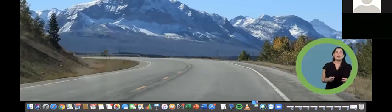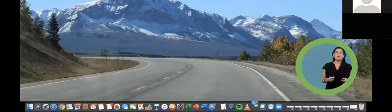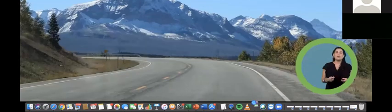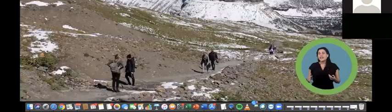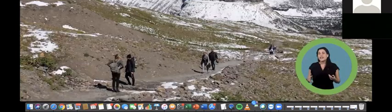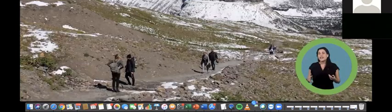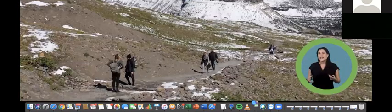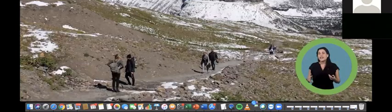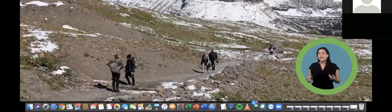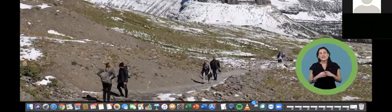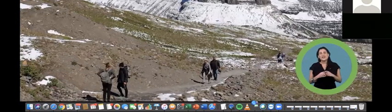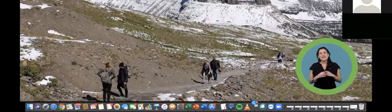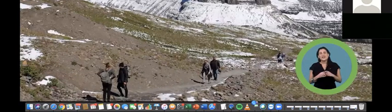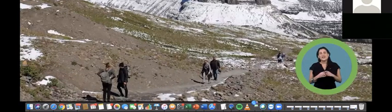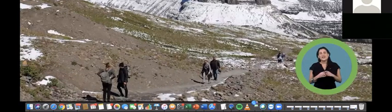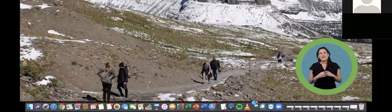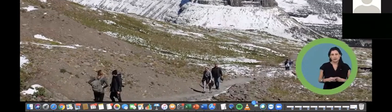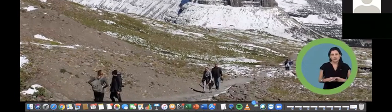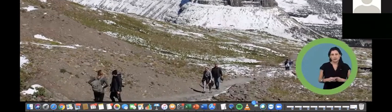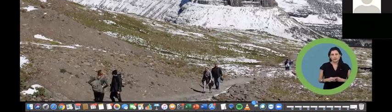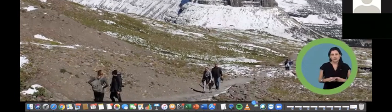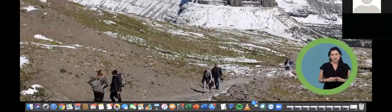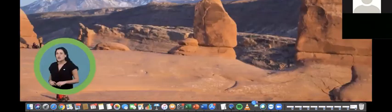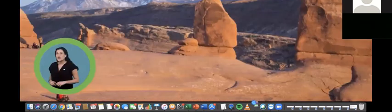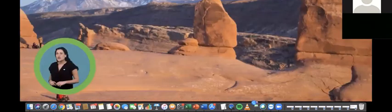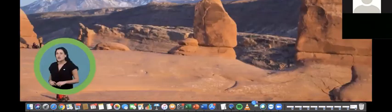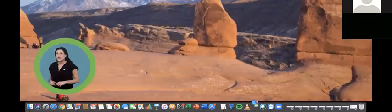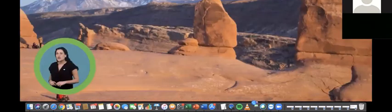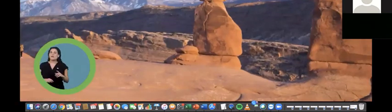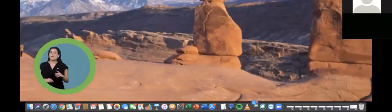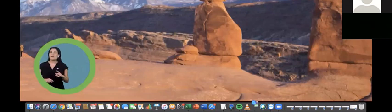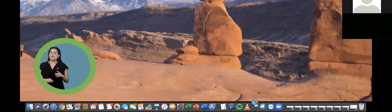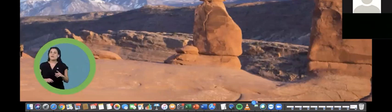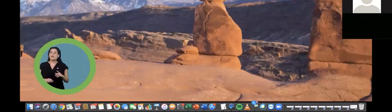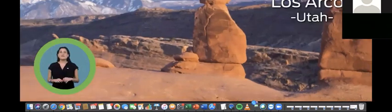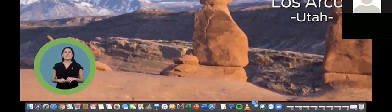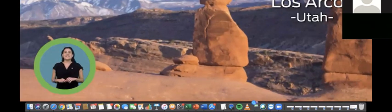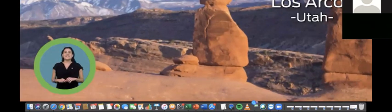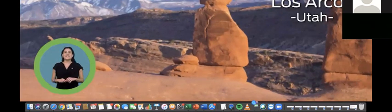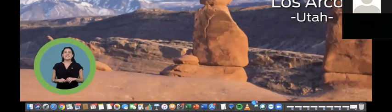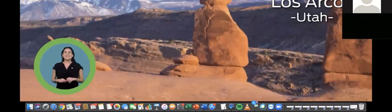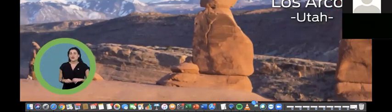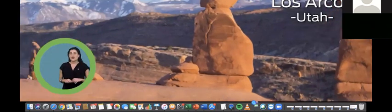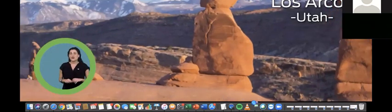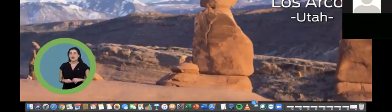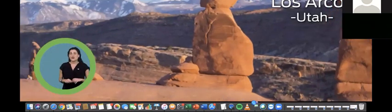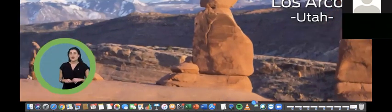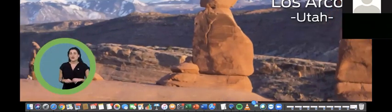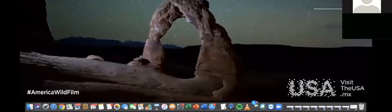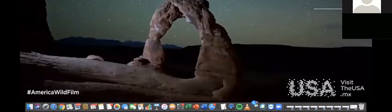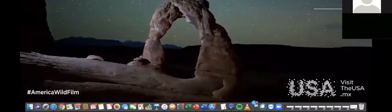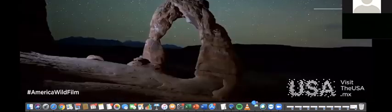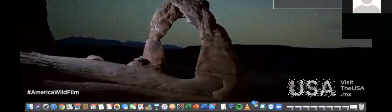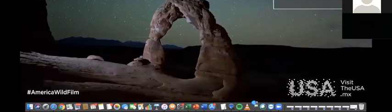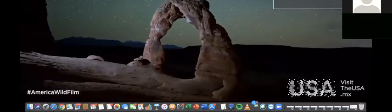y estos fantásticos glaciares. Regresamos a Utah, pero ahora vamos a ver el Parque Nacional Arcos. Este parque es de clima